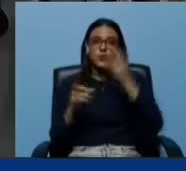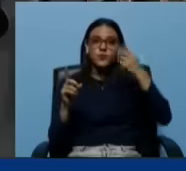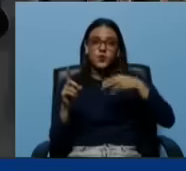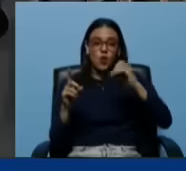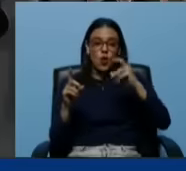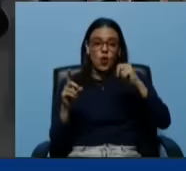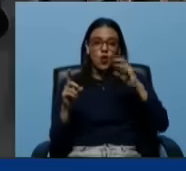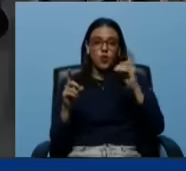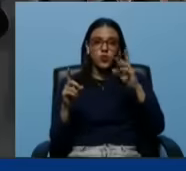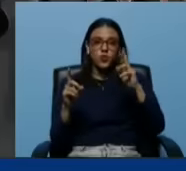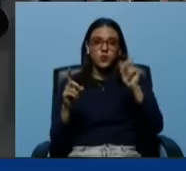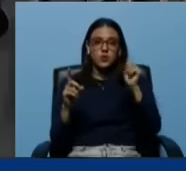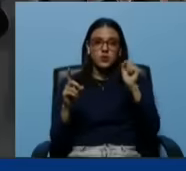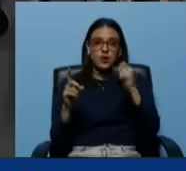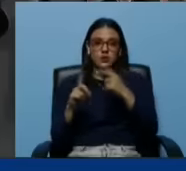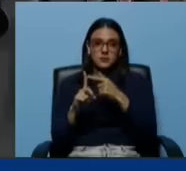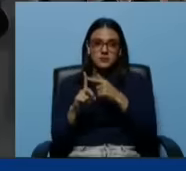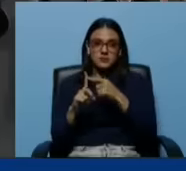Zelaya.